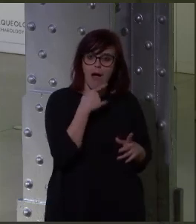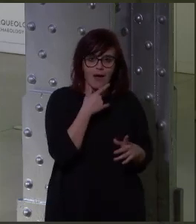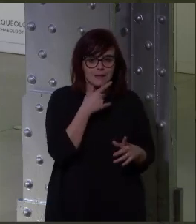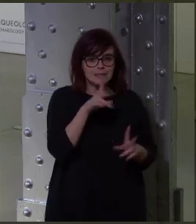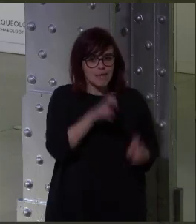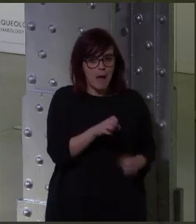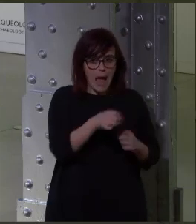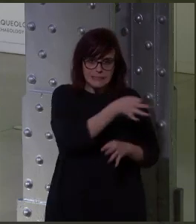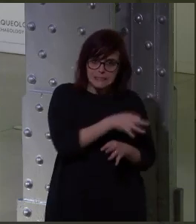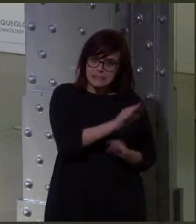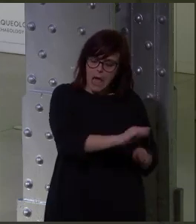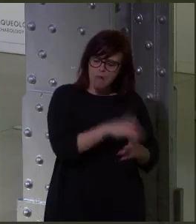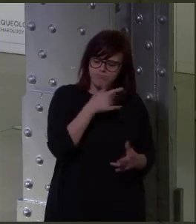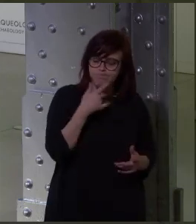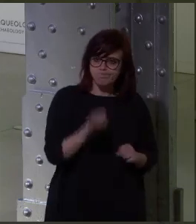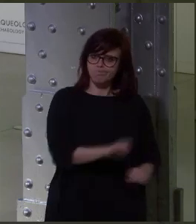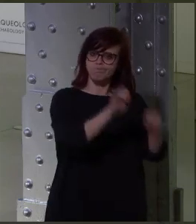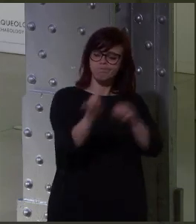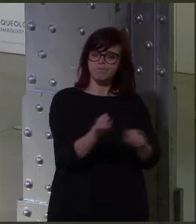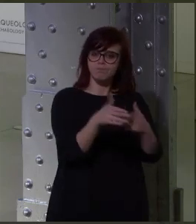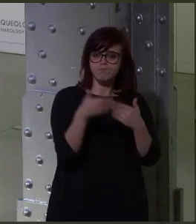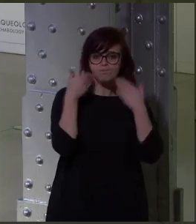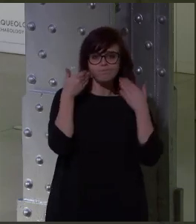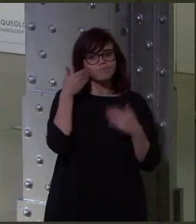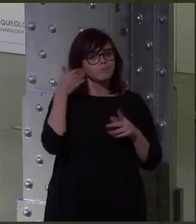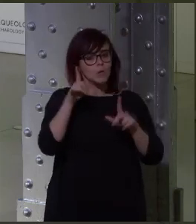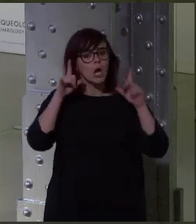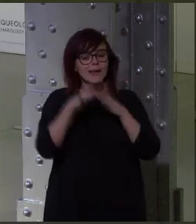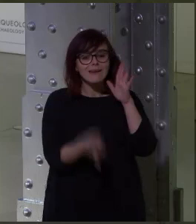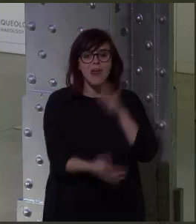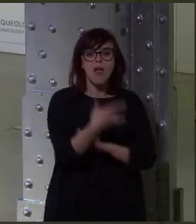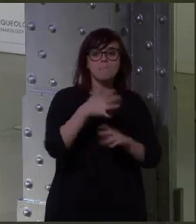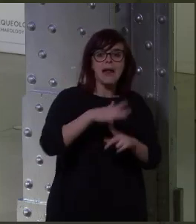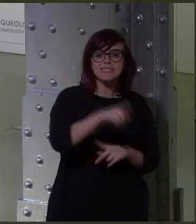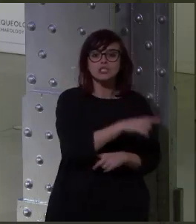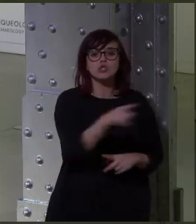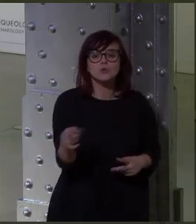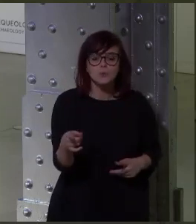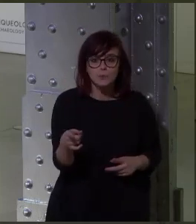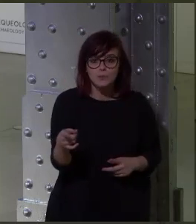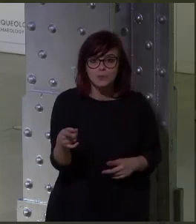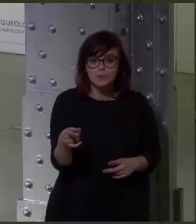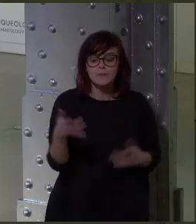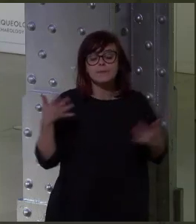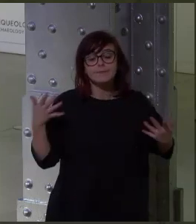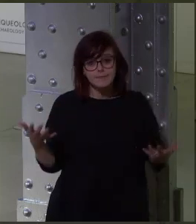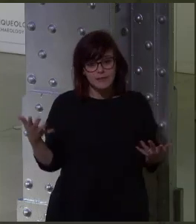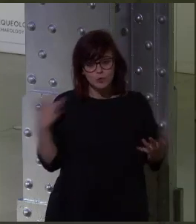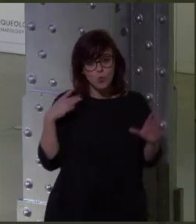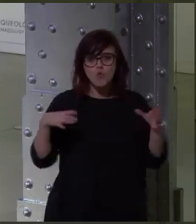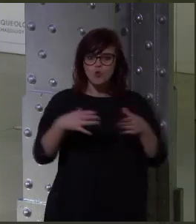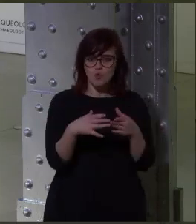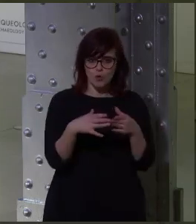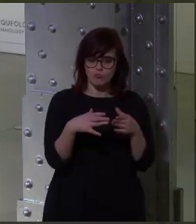Hierro. Hay un importante debate sobre la creación o no del Parque Nacional. Es cierto que hay un